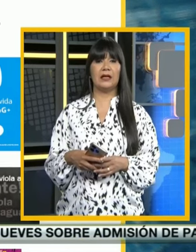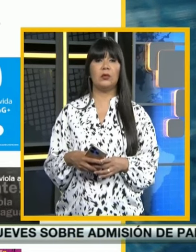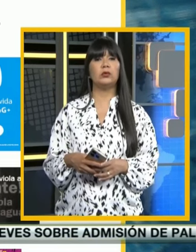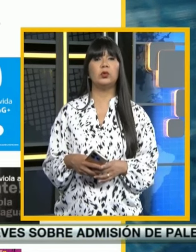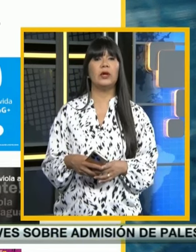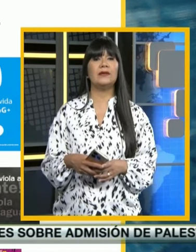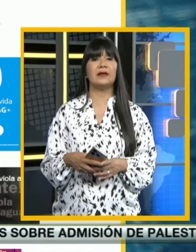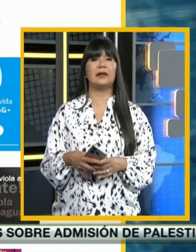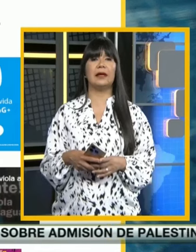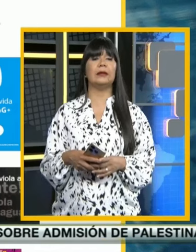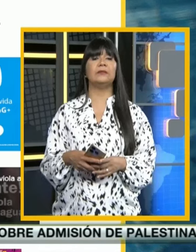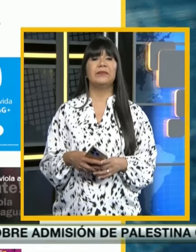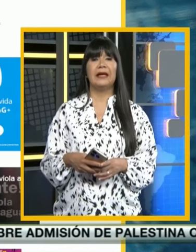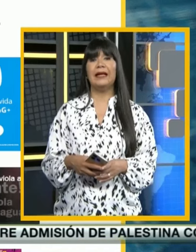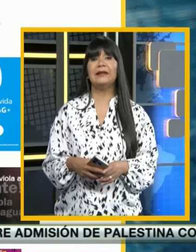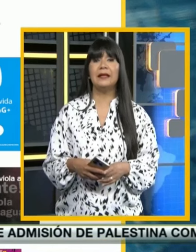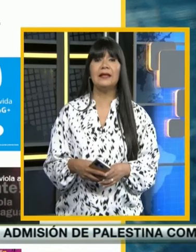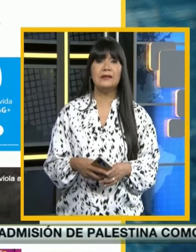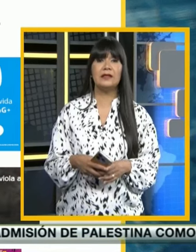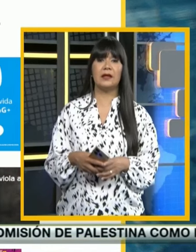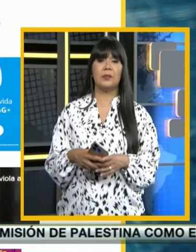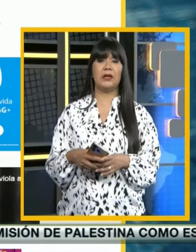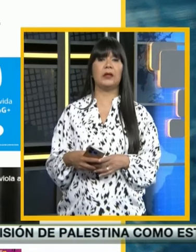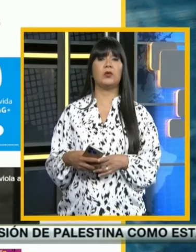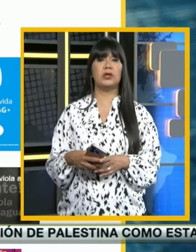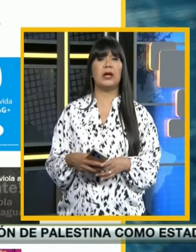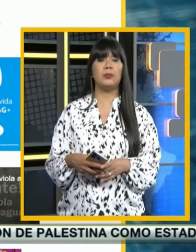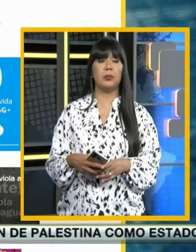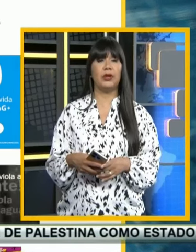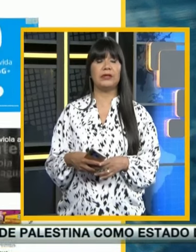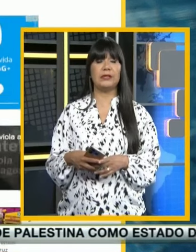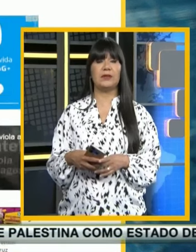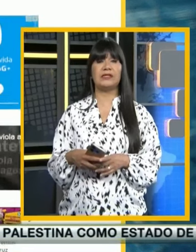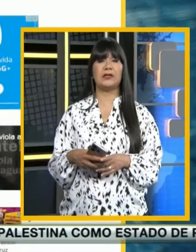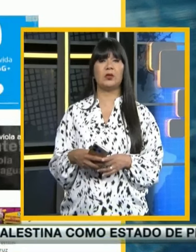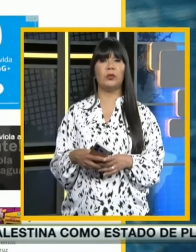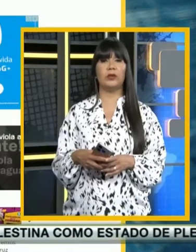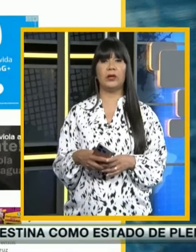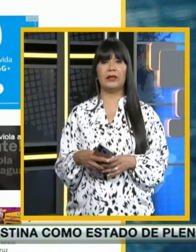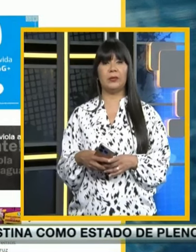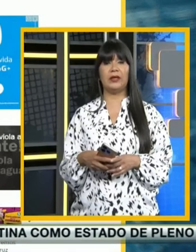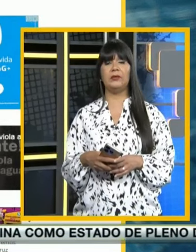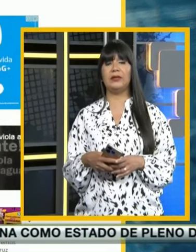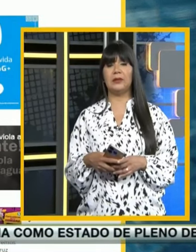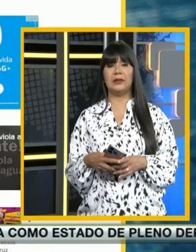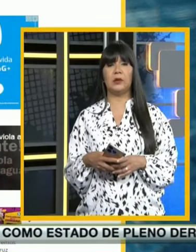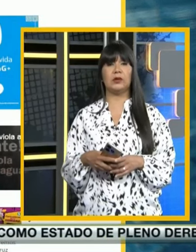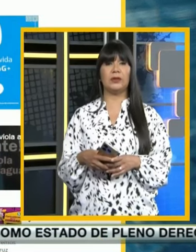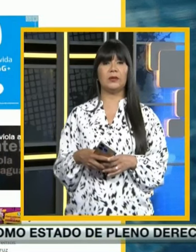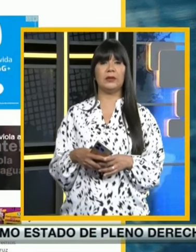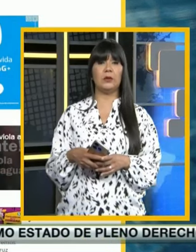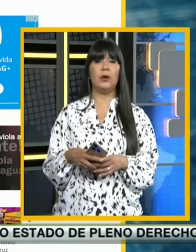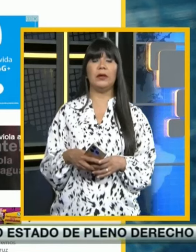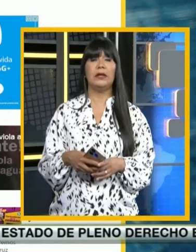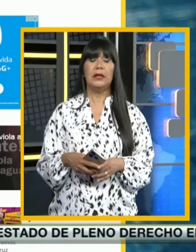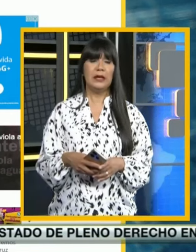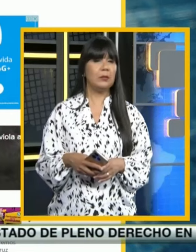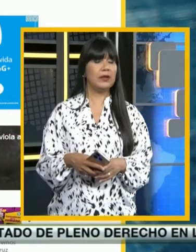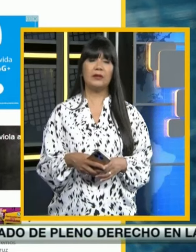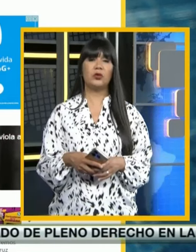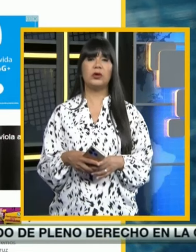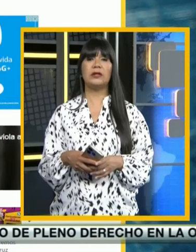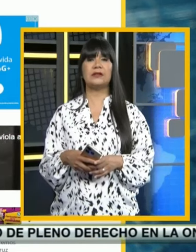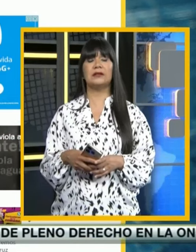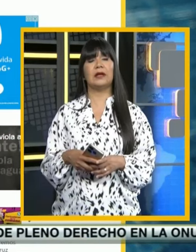Industrias y Agricultura señalan el interés que despierta escuchar las propuestas en base al documento Agenda País 2024-2029.